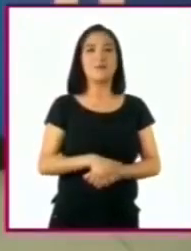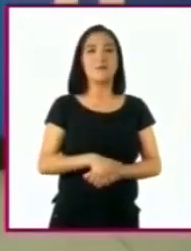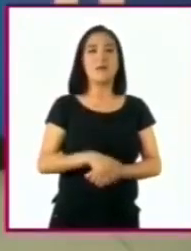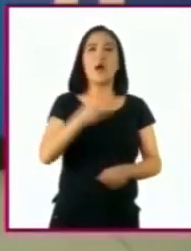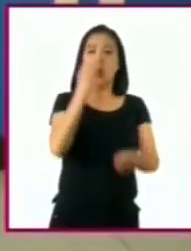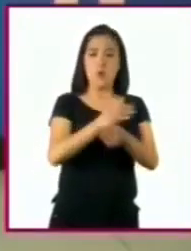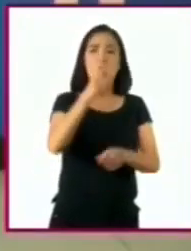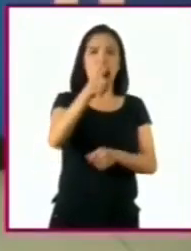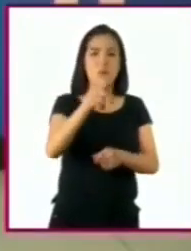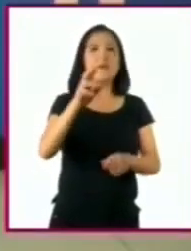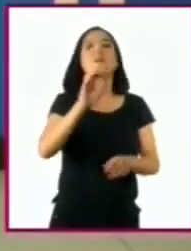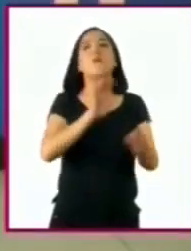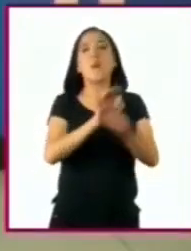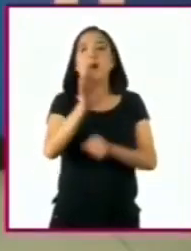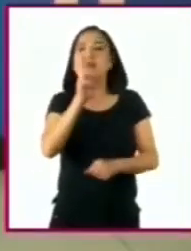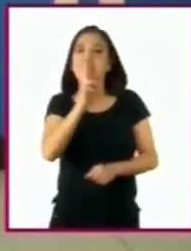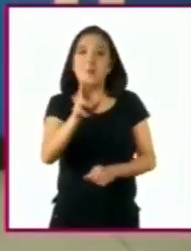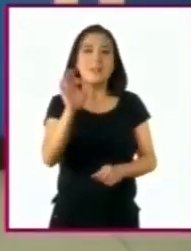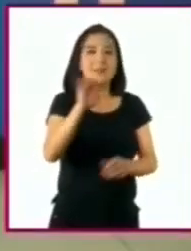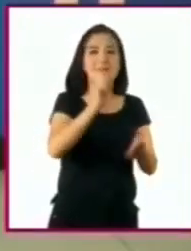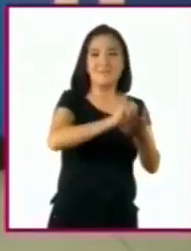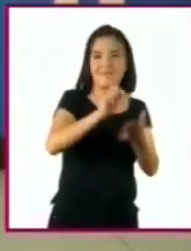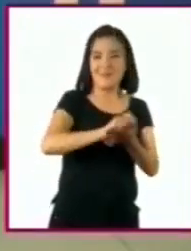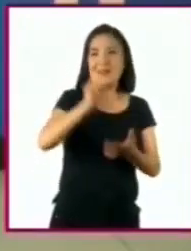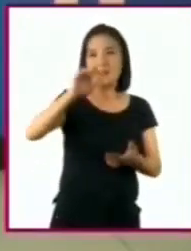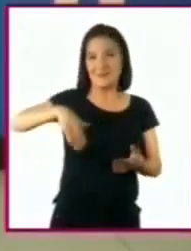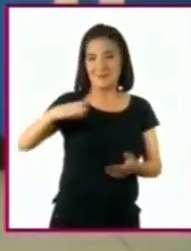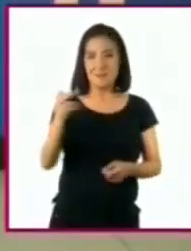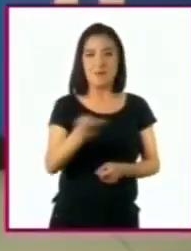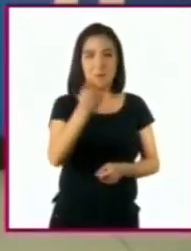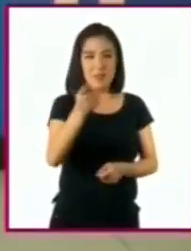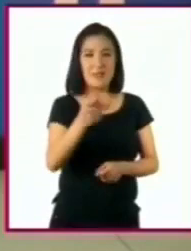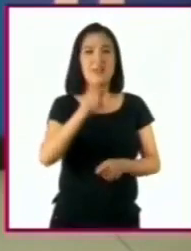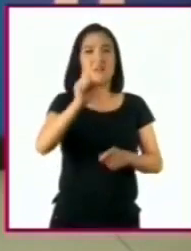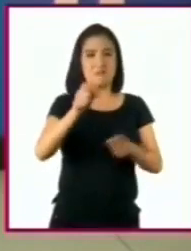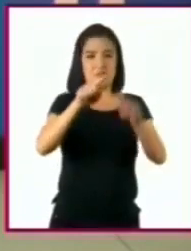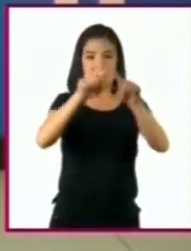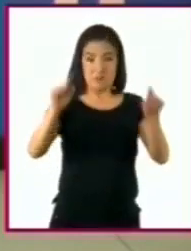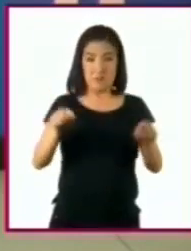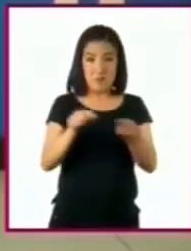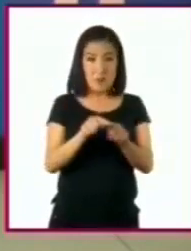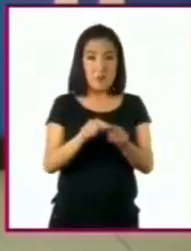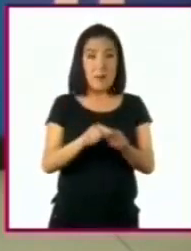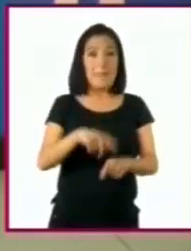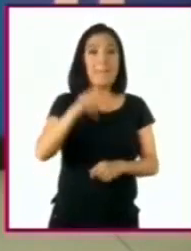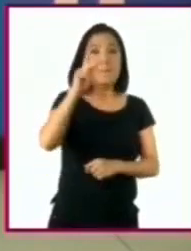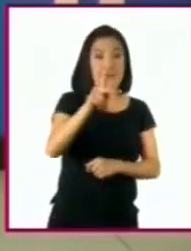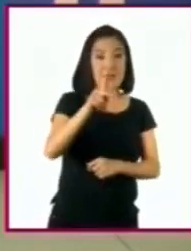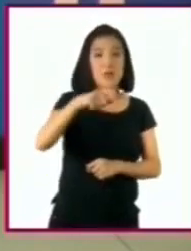Escribamos posibles respuestas a la pregunta anterior. El cuadrilátero